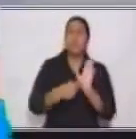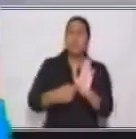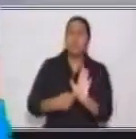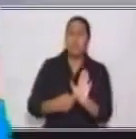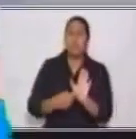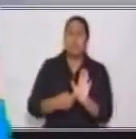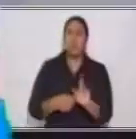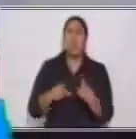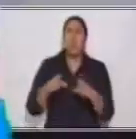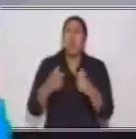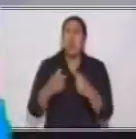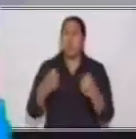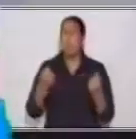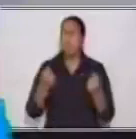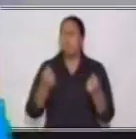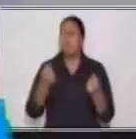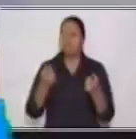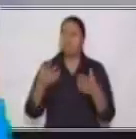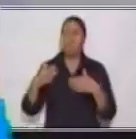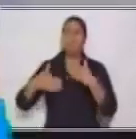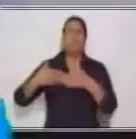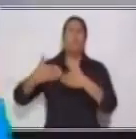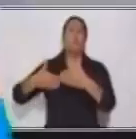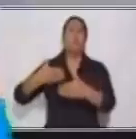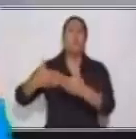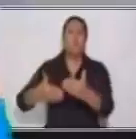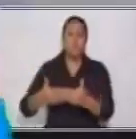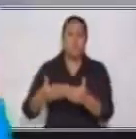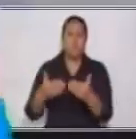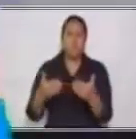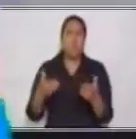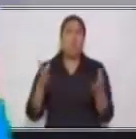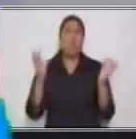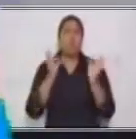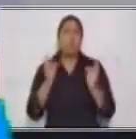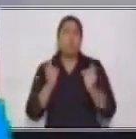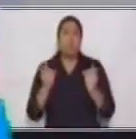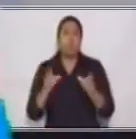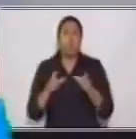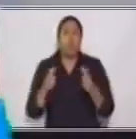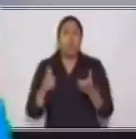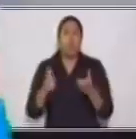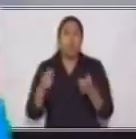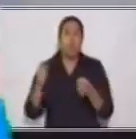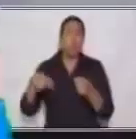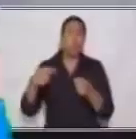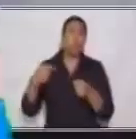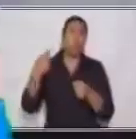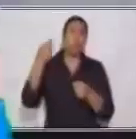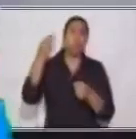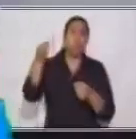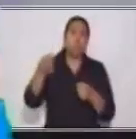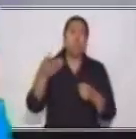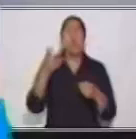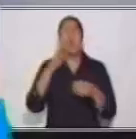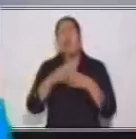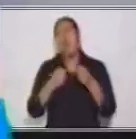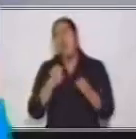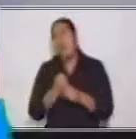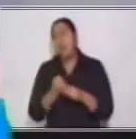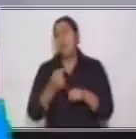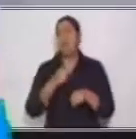sucedieron sucesivamente, sino de la forma que pueden suceder por años, horas,